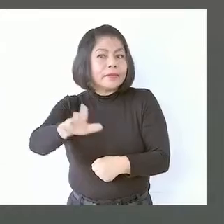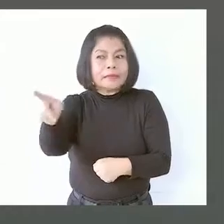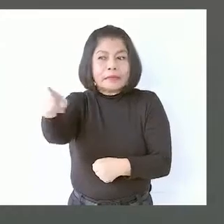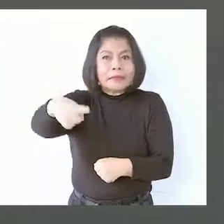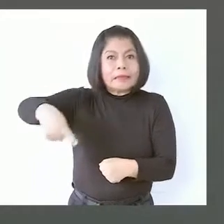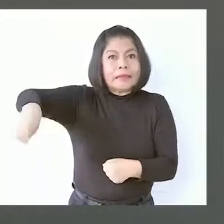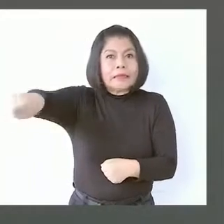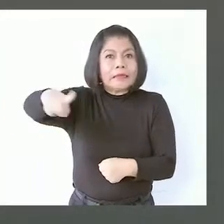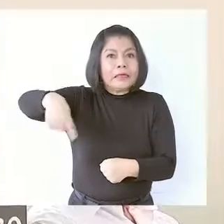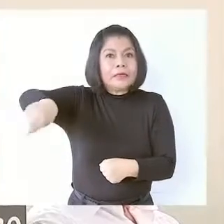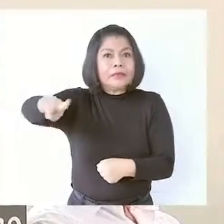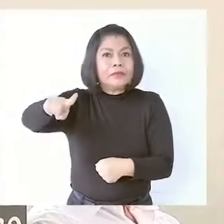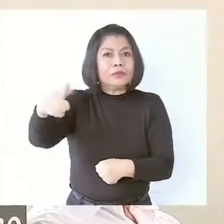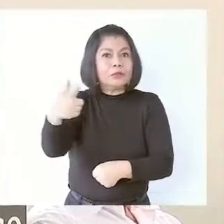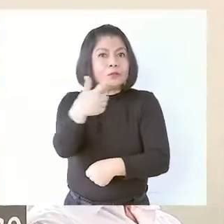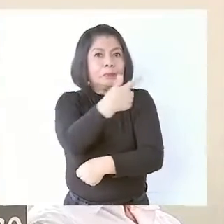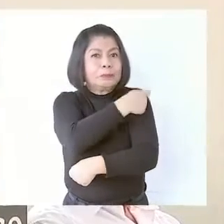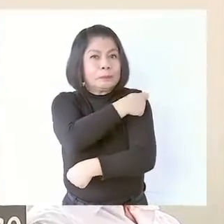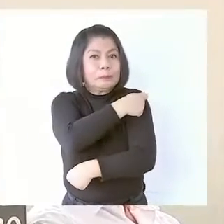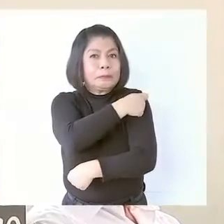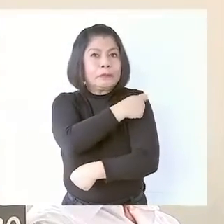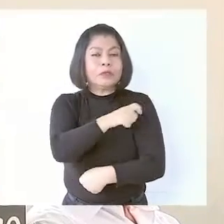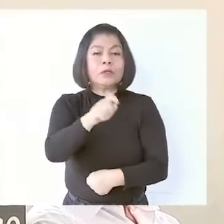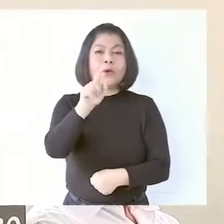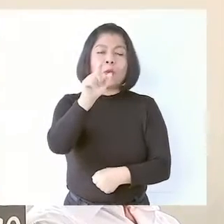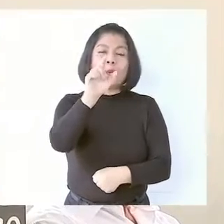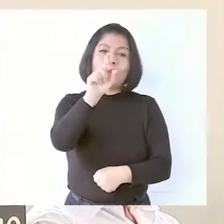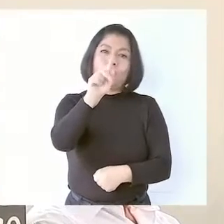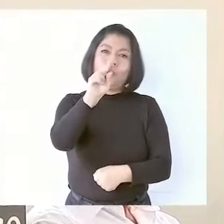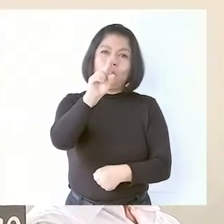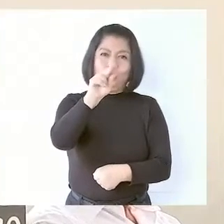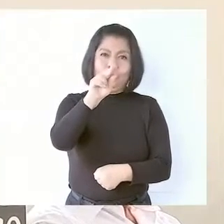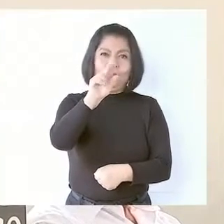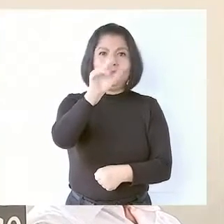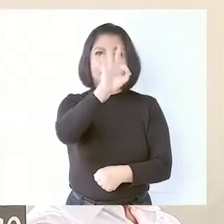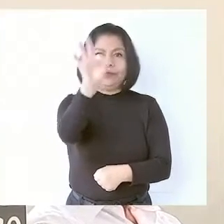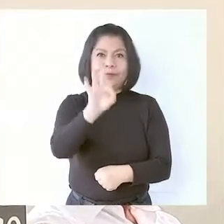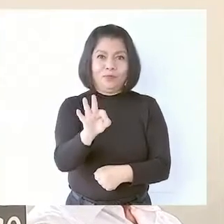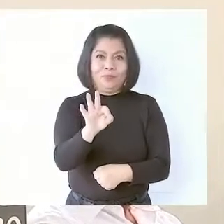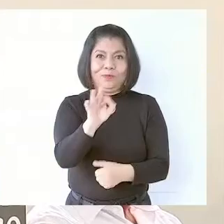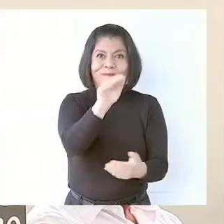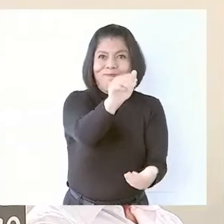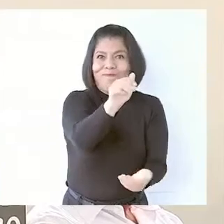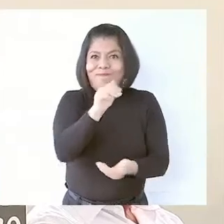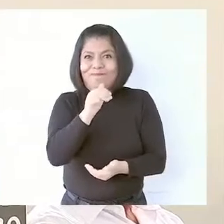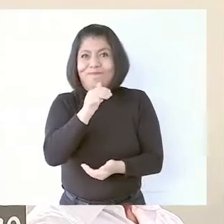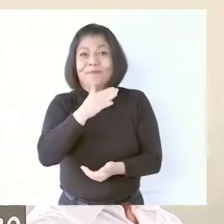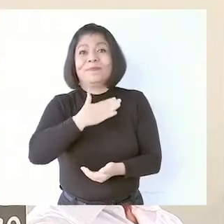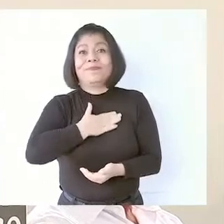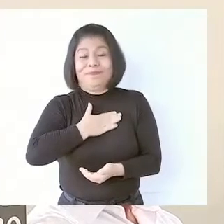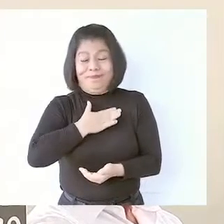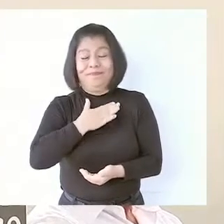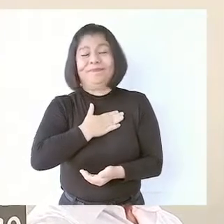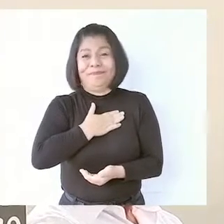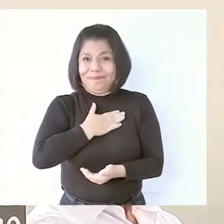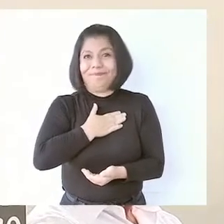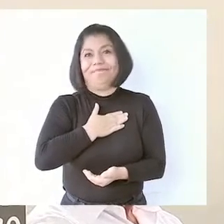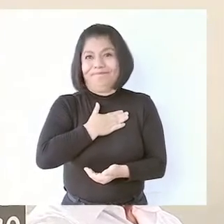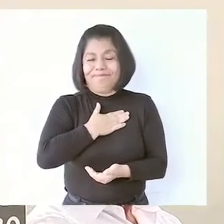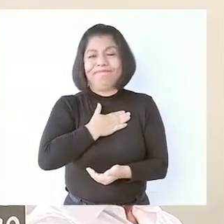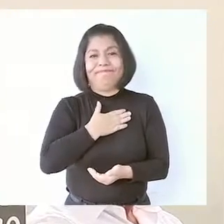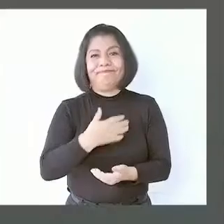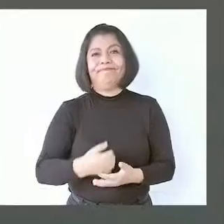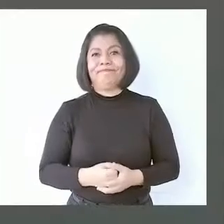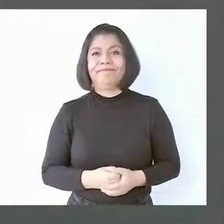acaparando el 80% de todas las vacunas producidas en el